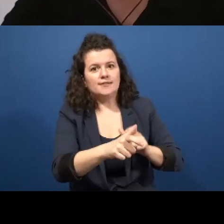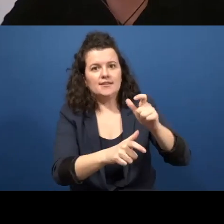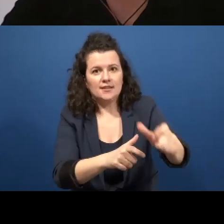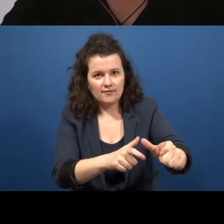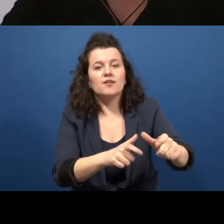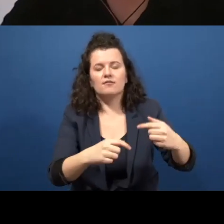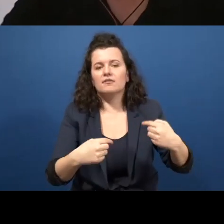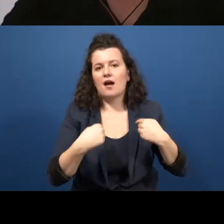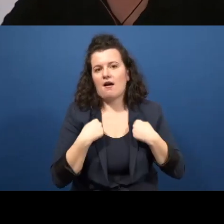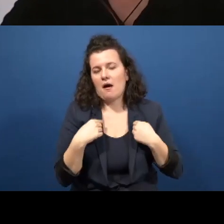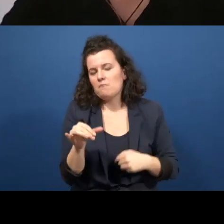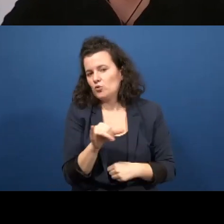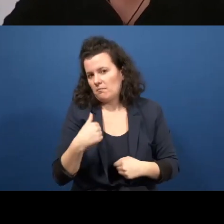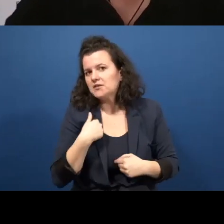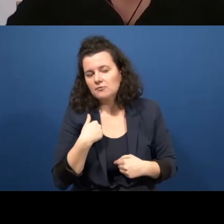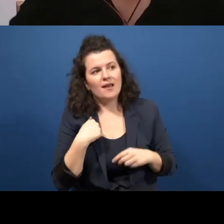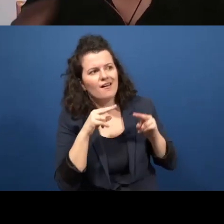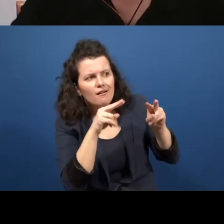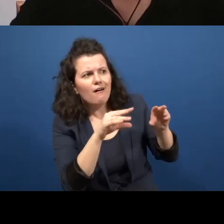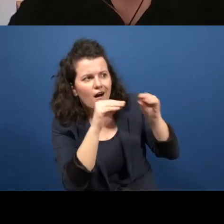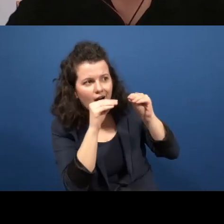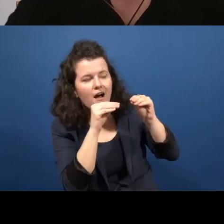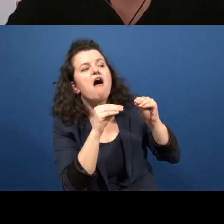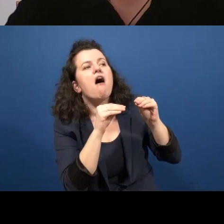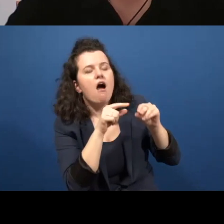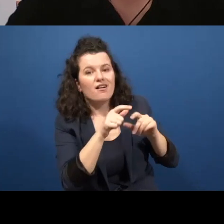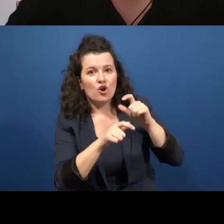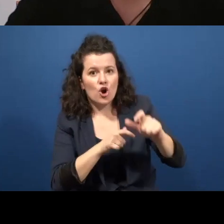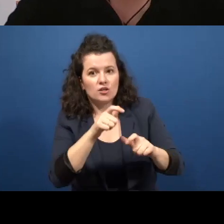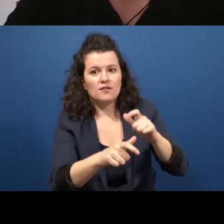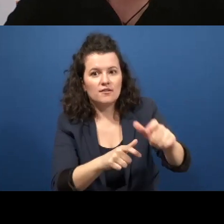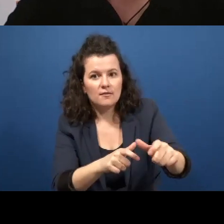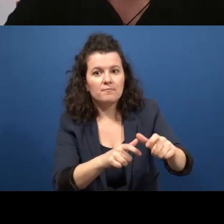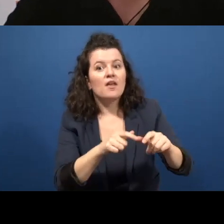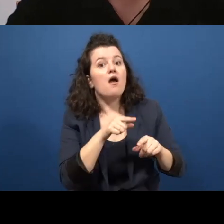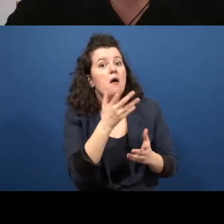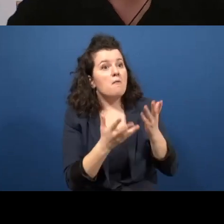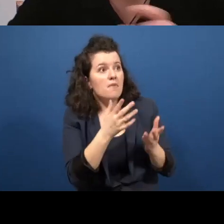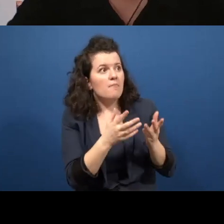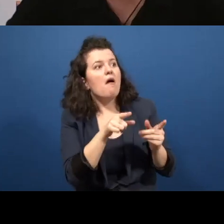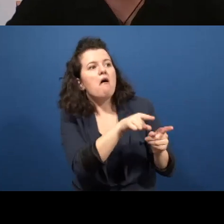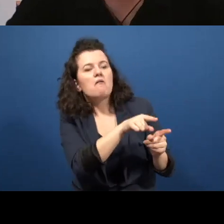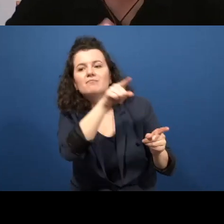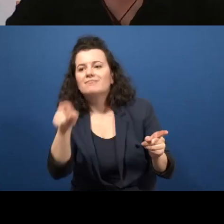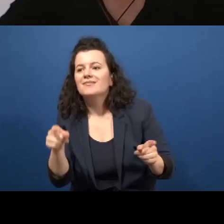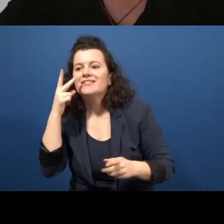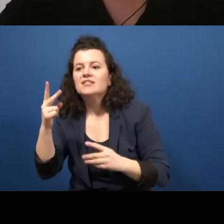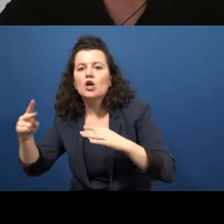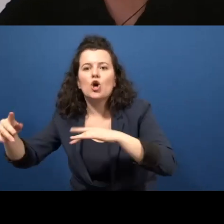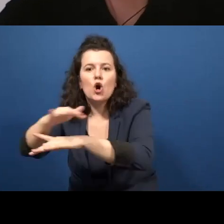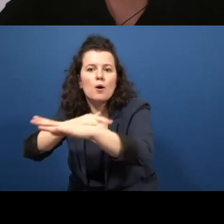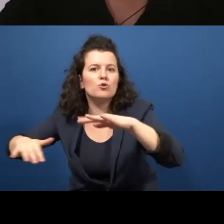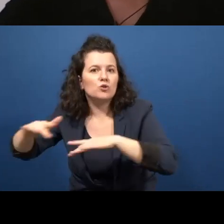utilicen prácticas en interpretación consecutiva, por lo menos en el programa de Budapest. Hacemos que este